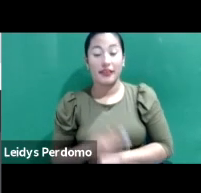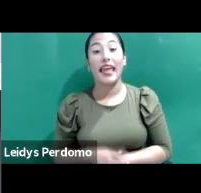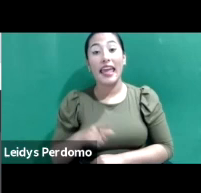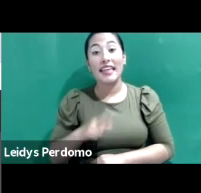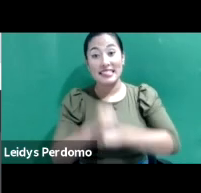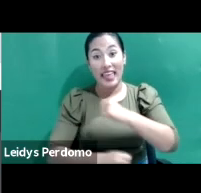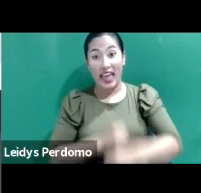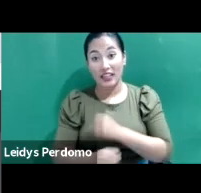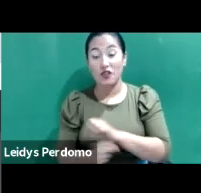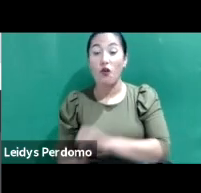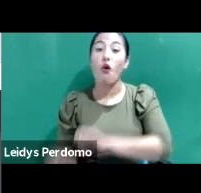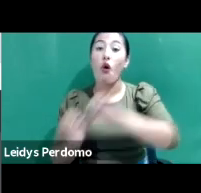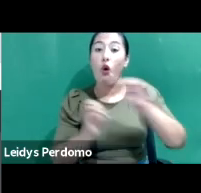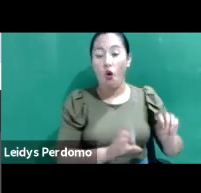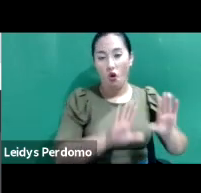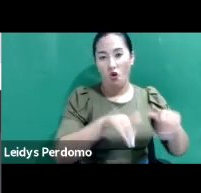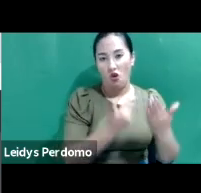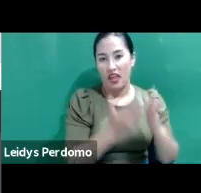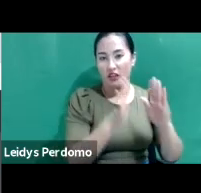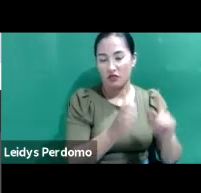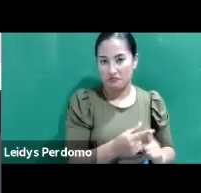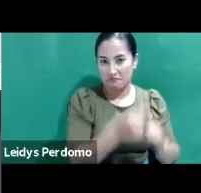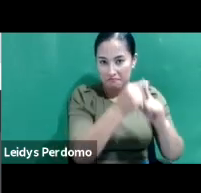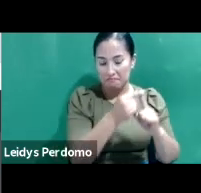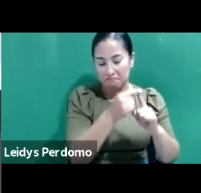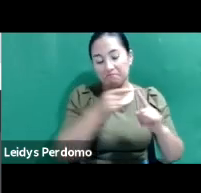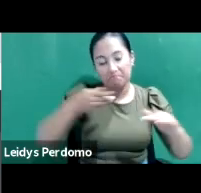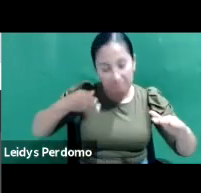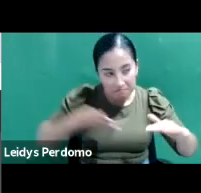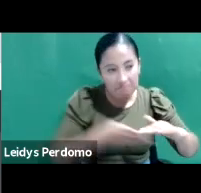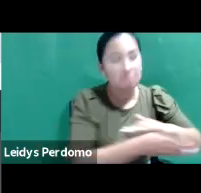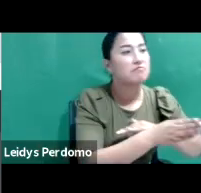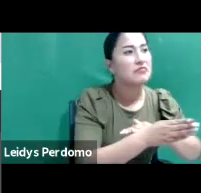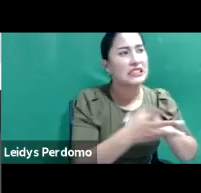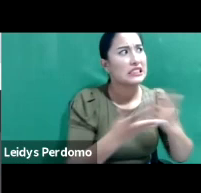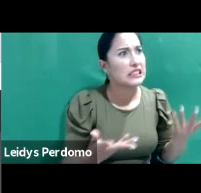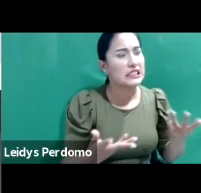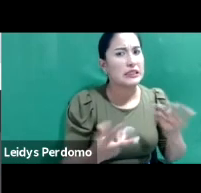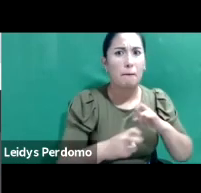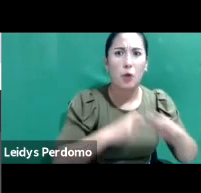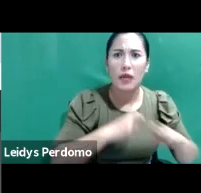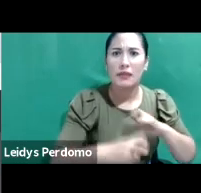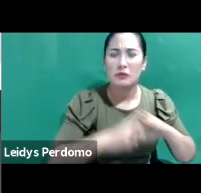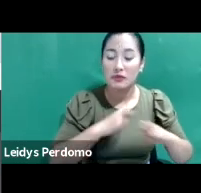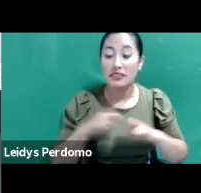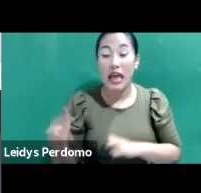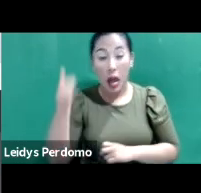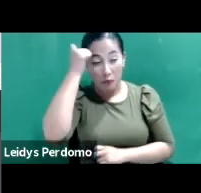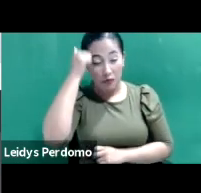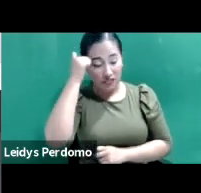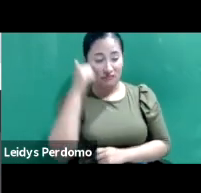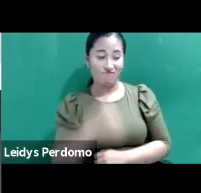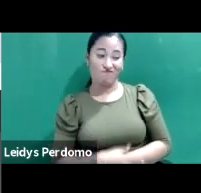embargo, se empezaron a presentar varias dificultades en la institución, por lo que la docente a cargo decidió remitir a